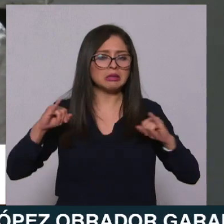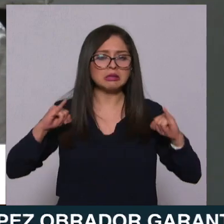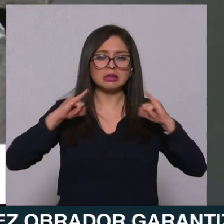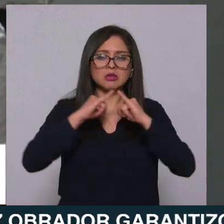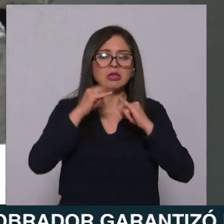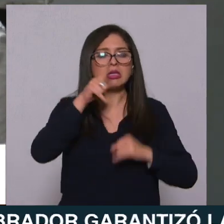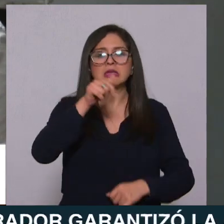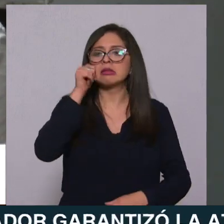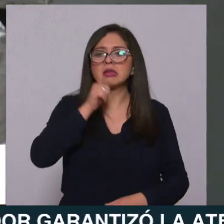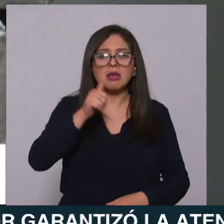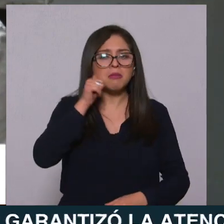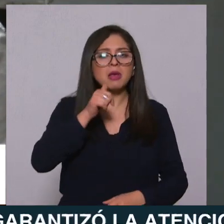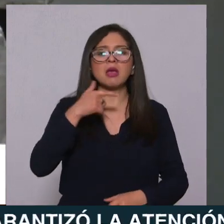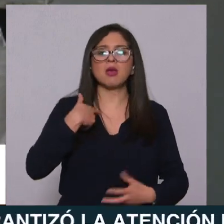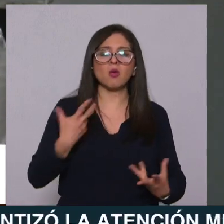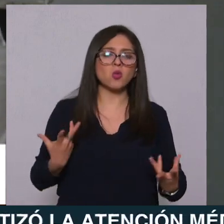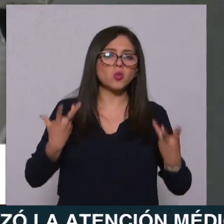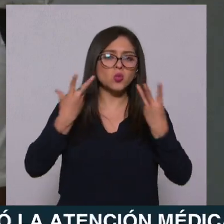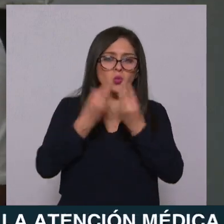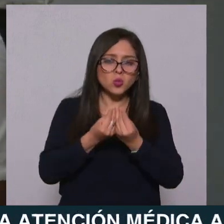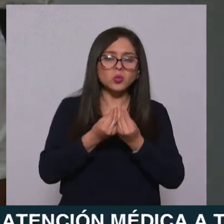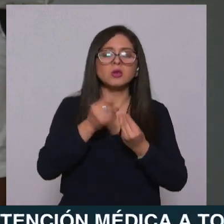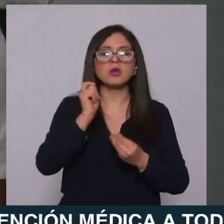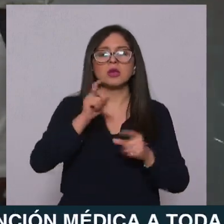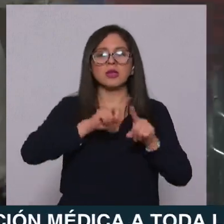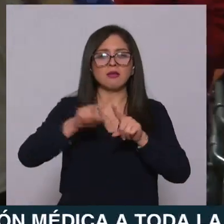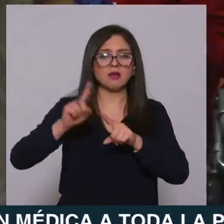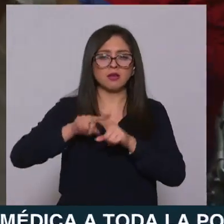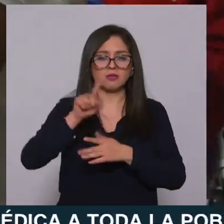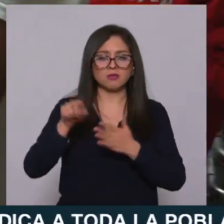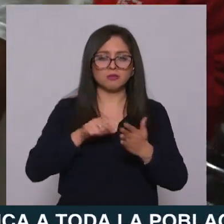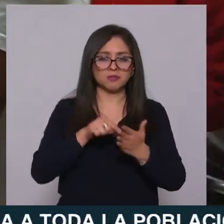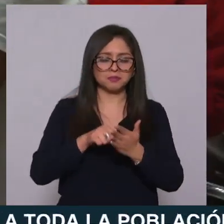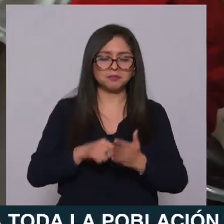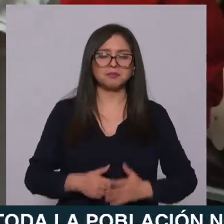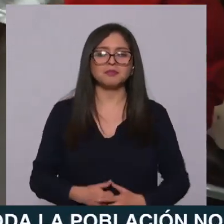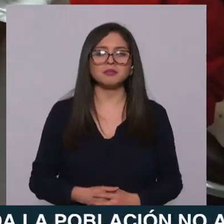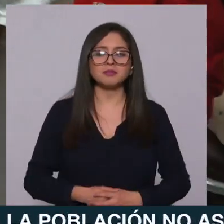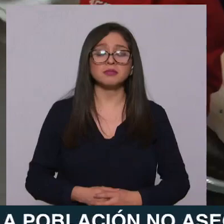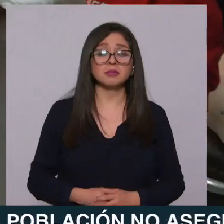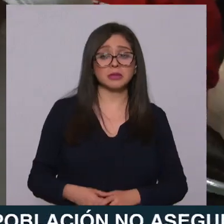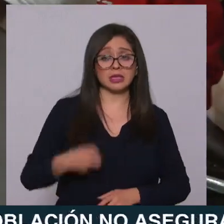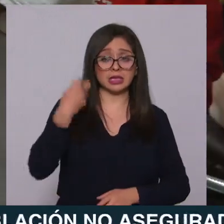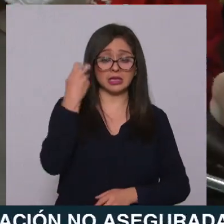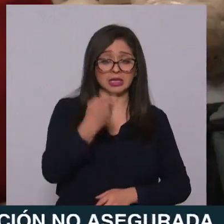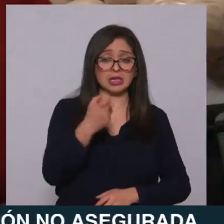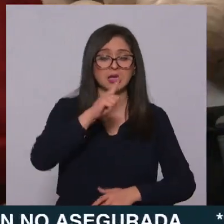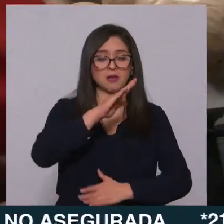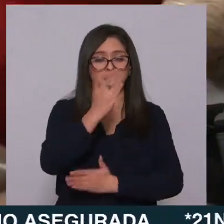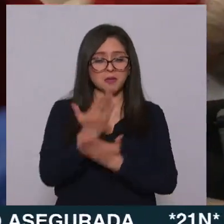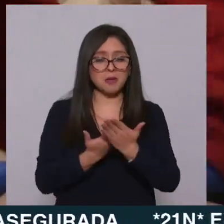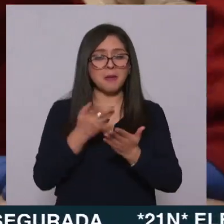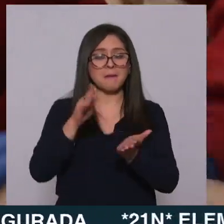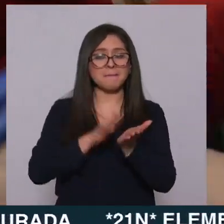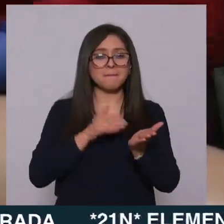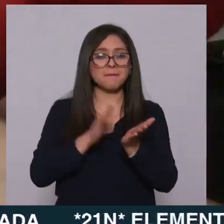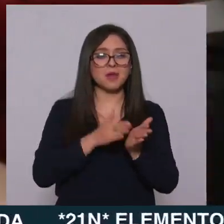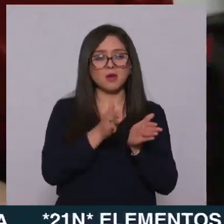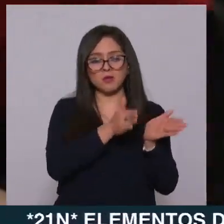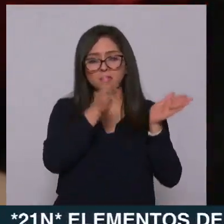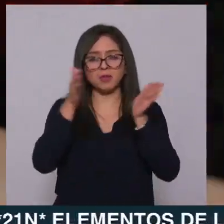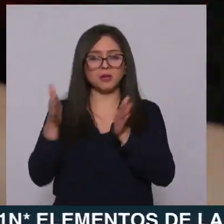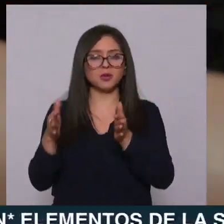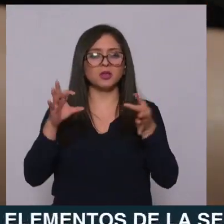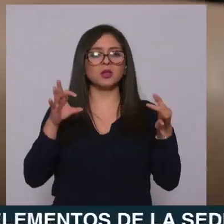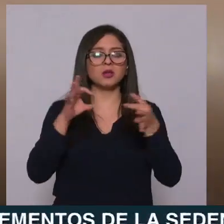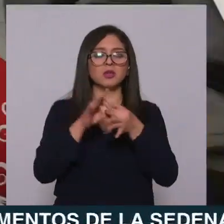estar siempre de pie y ahí en la situación. En esta ocasión, la recepción de papeles se extendió una semana más y